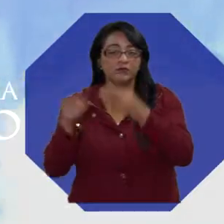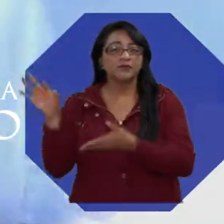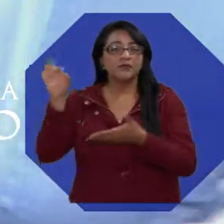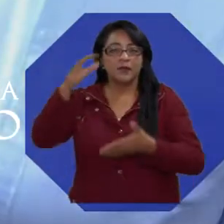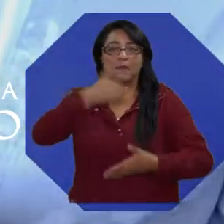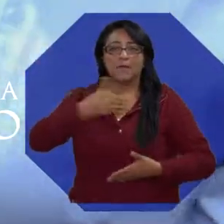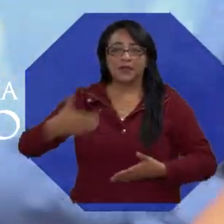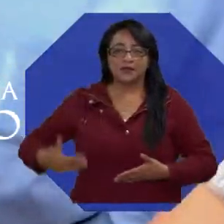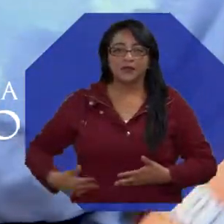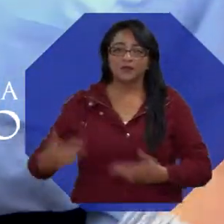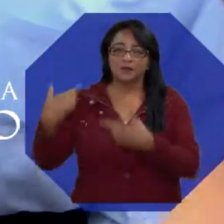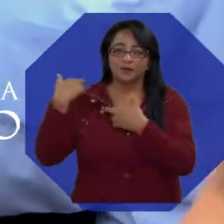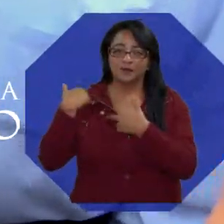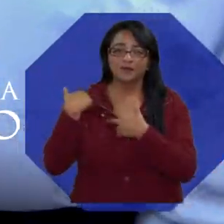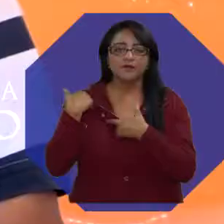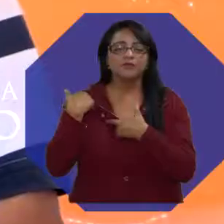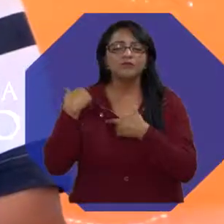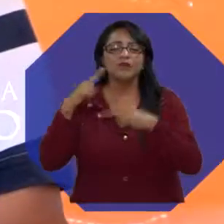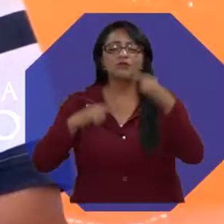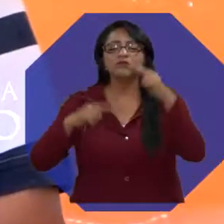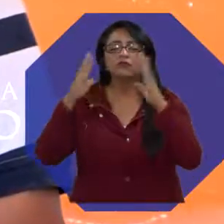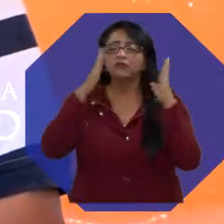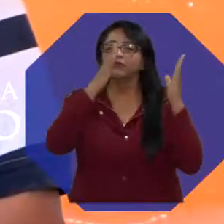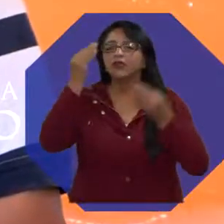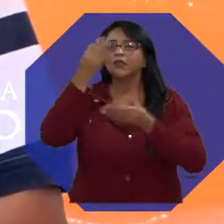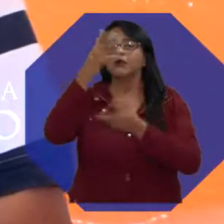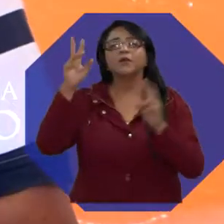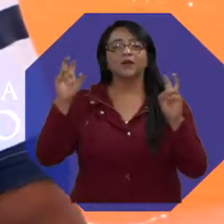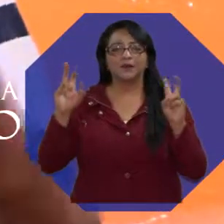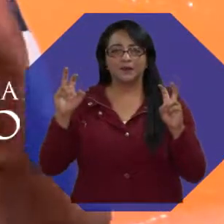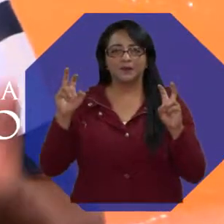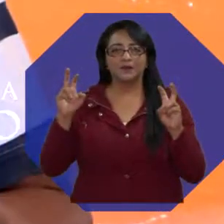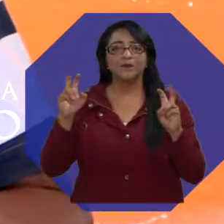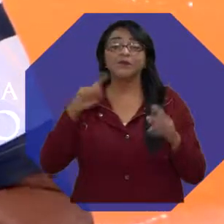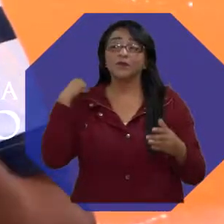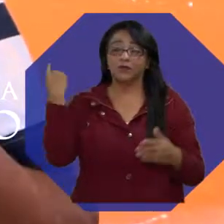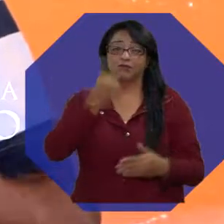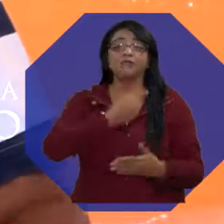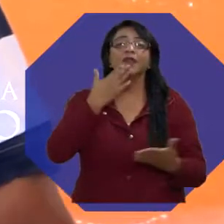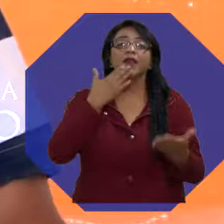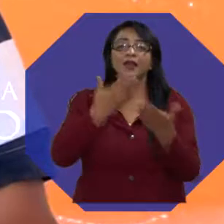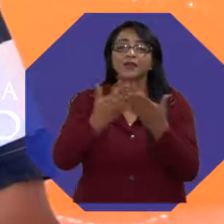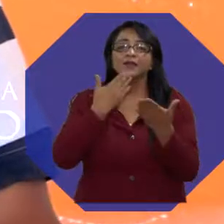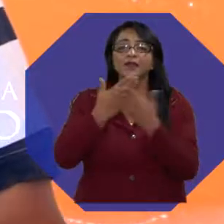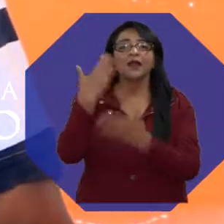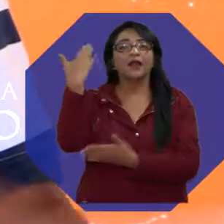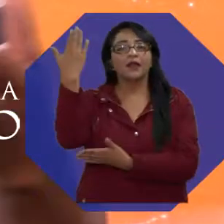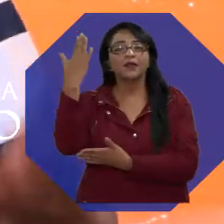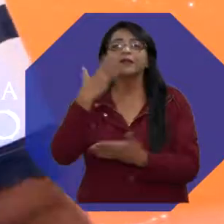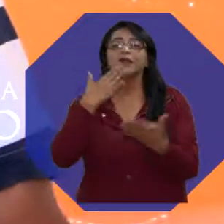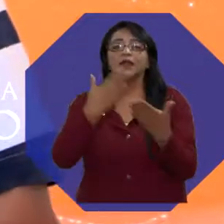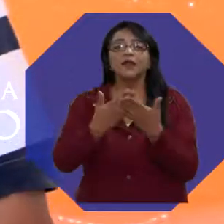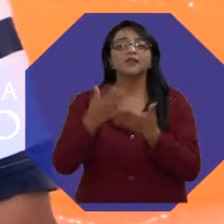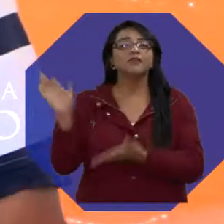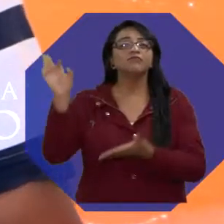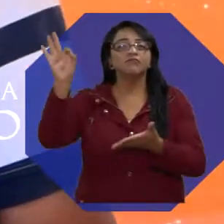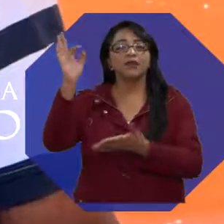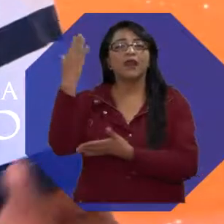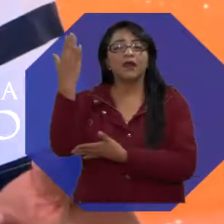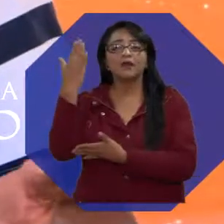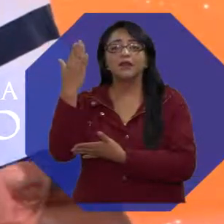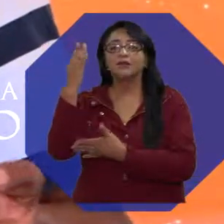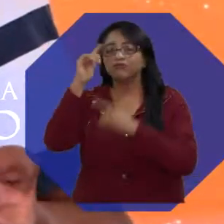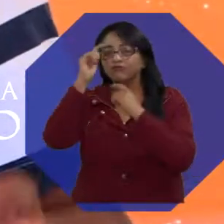de la Comisión de Obras de la compañía, se refirió al tema. Estamos bien agradecidos sobre la alcaldía de Gustavo Pareja